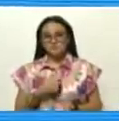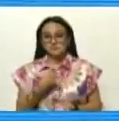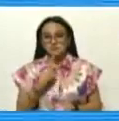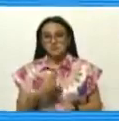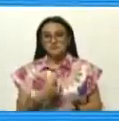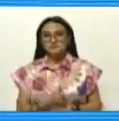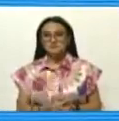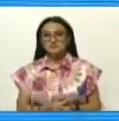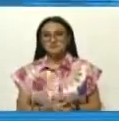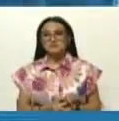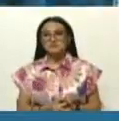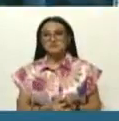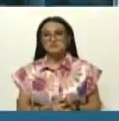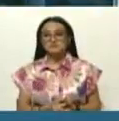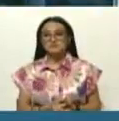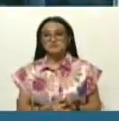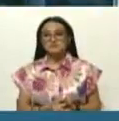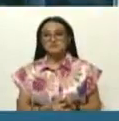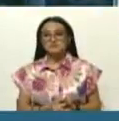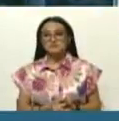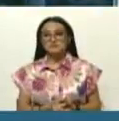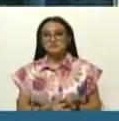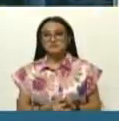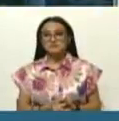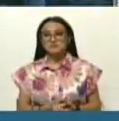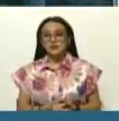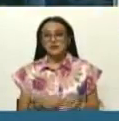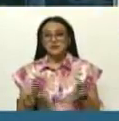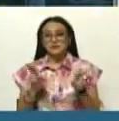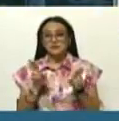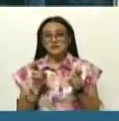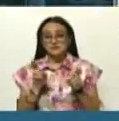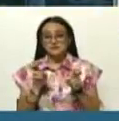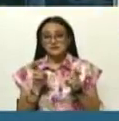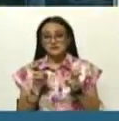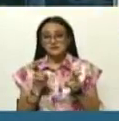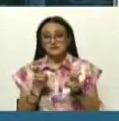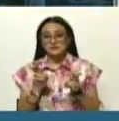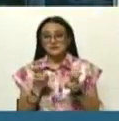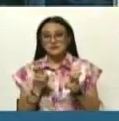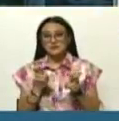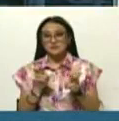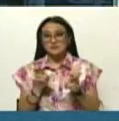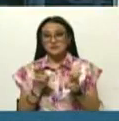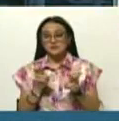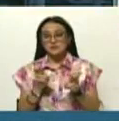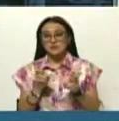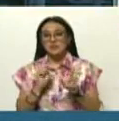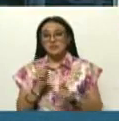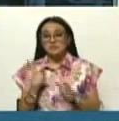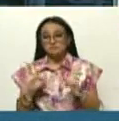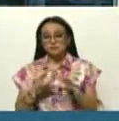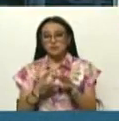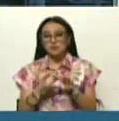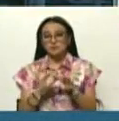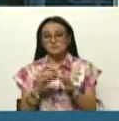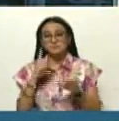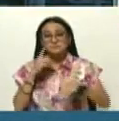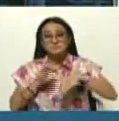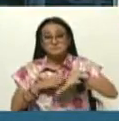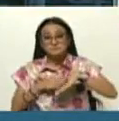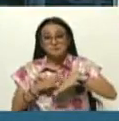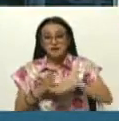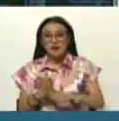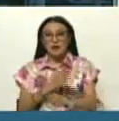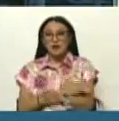que retomar eso, si es posible, retomarlo, ¿eh? Porque un alerta a tiempo